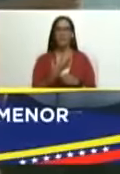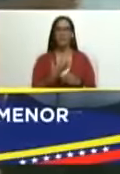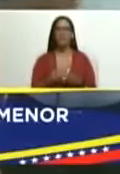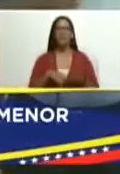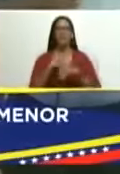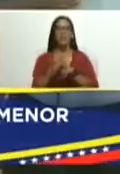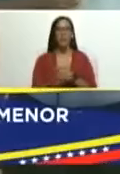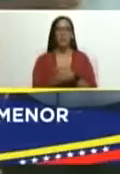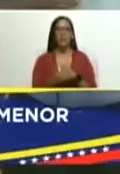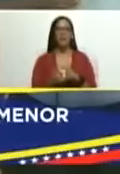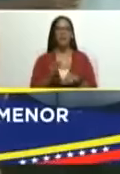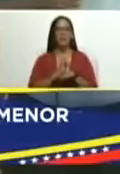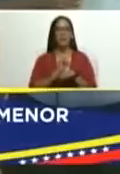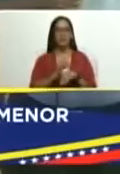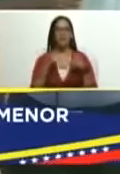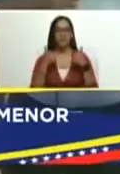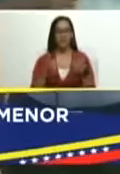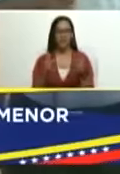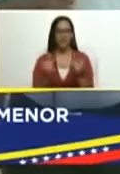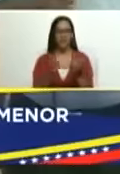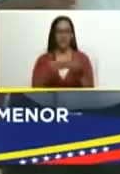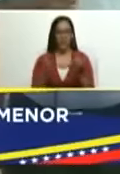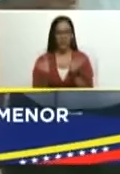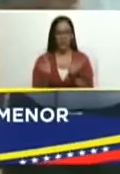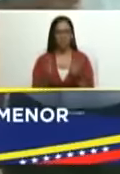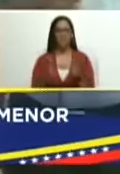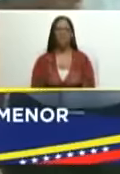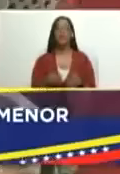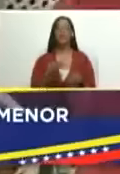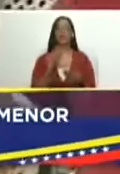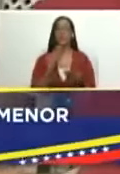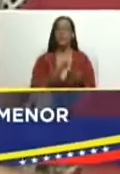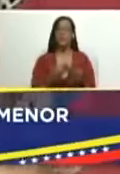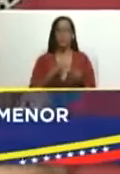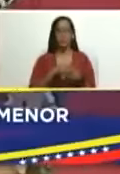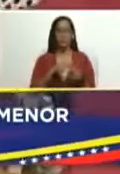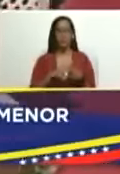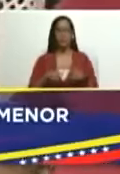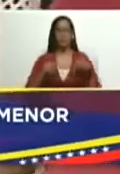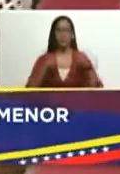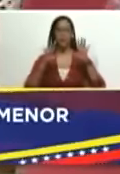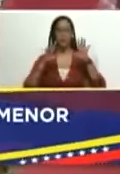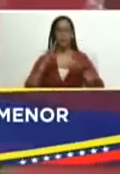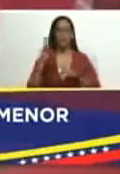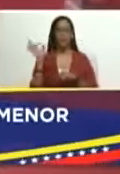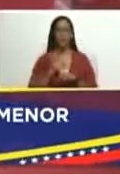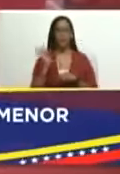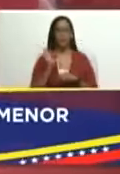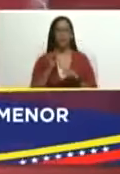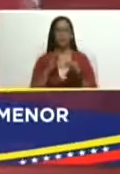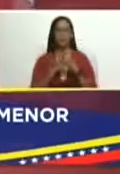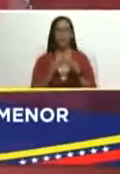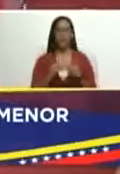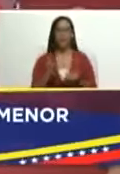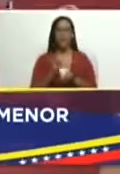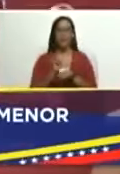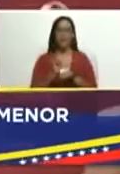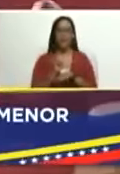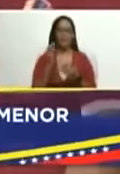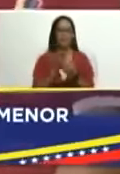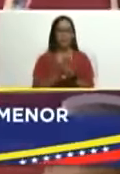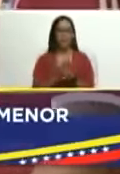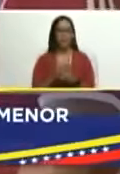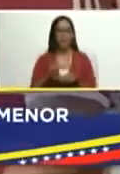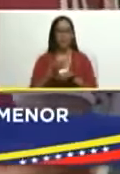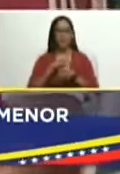de mi iglesia bien equipada. Esto ha permitido entonces más del 12% de todas las iglesias registradas en el Ministerio